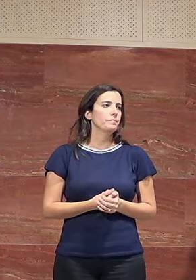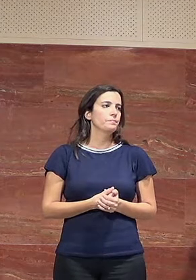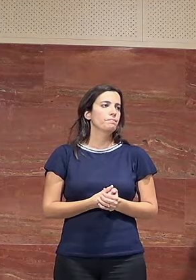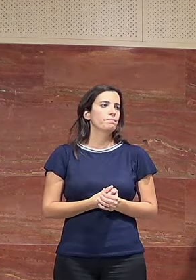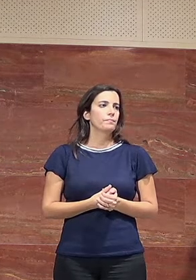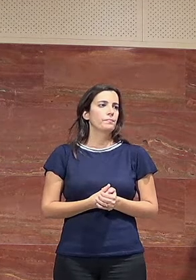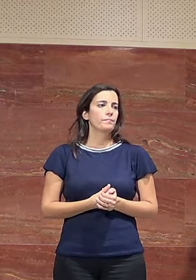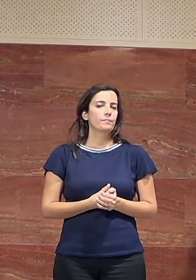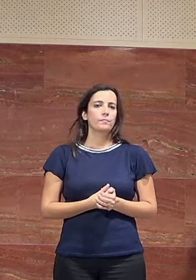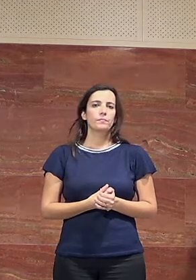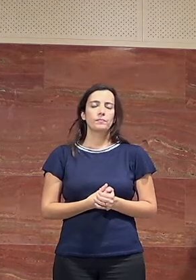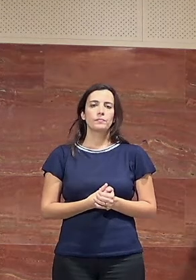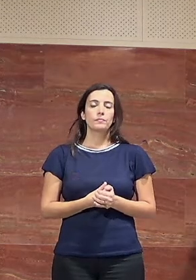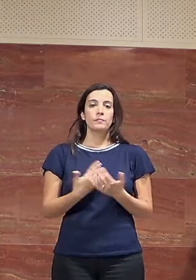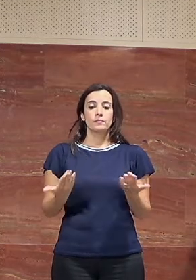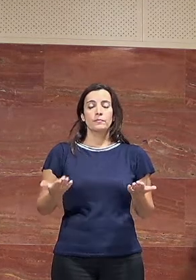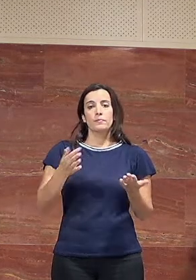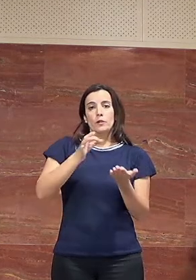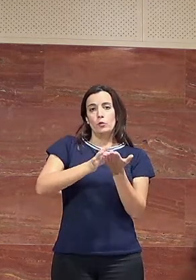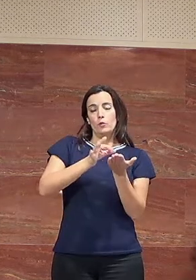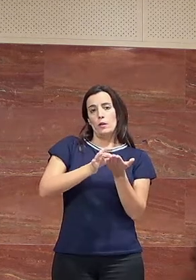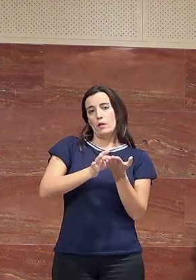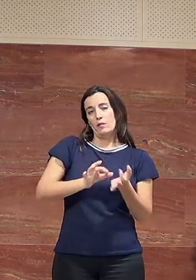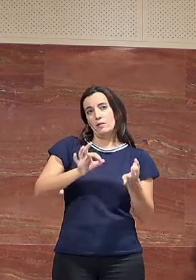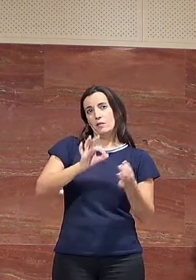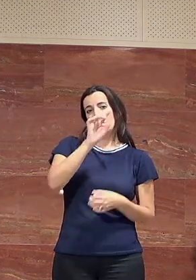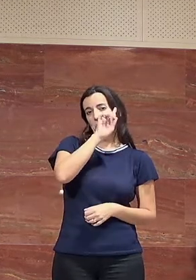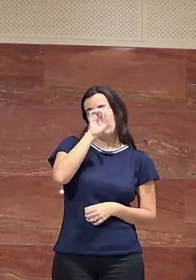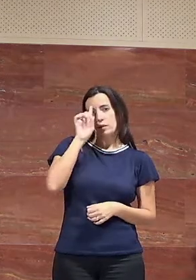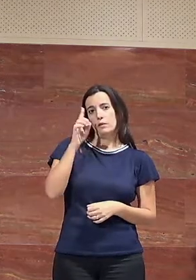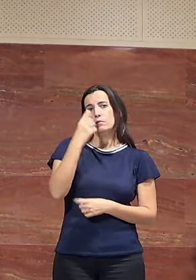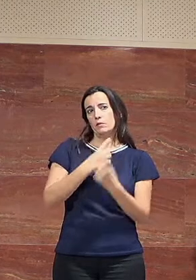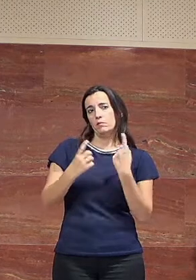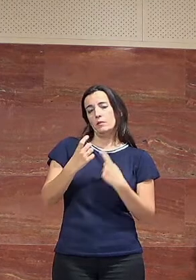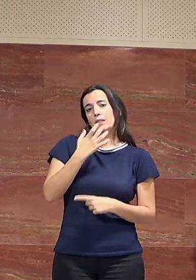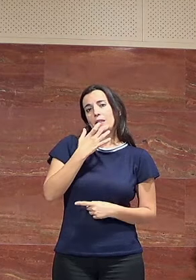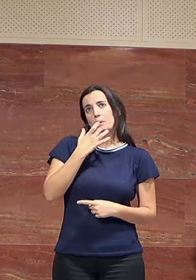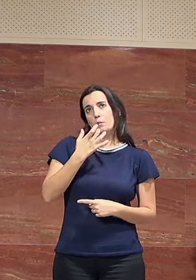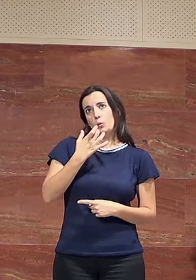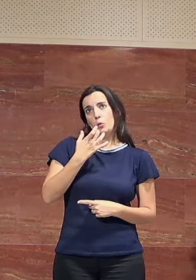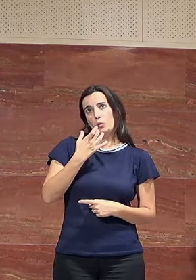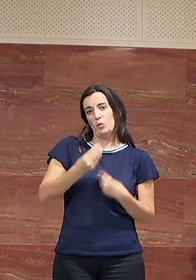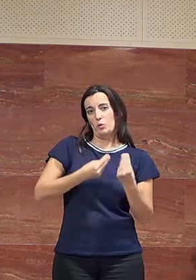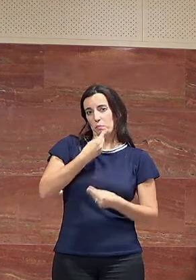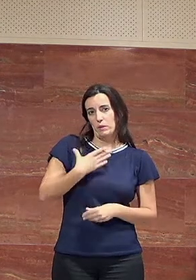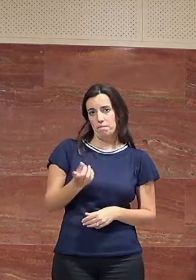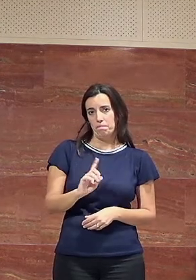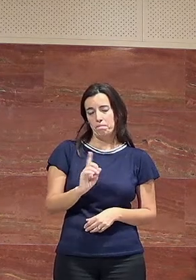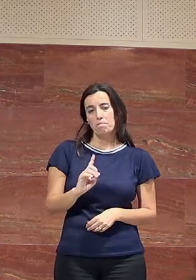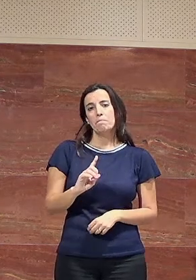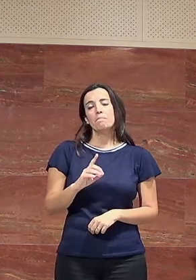Bien, pero sin embargo la ciudad, y en Madrid a veces es un ejemplo no afortunado de esto, es